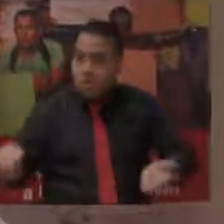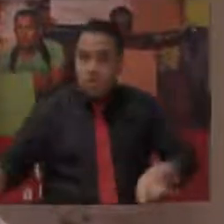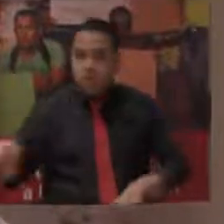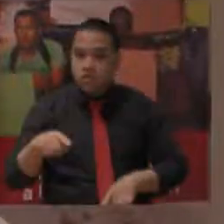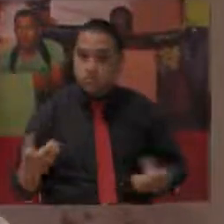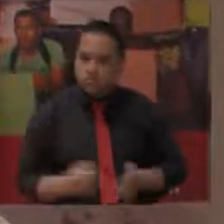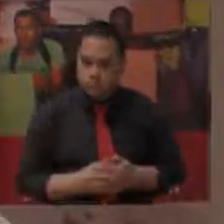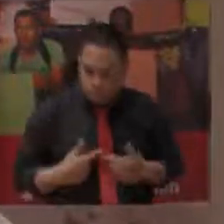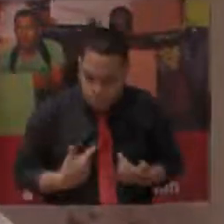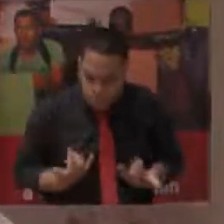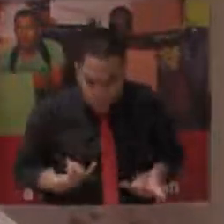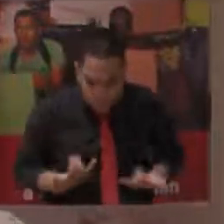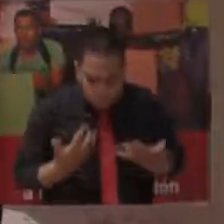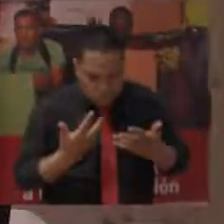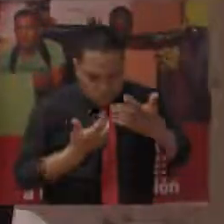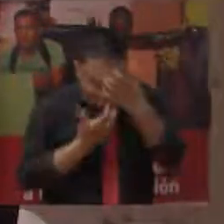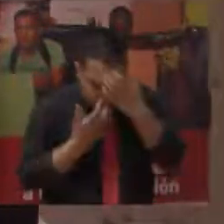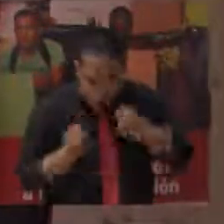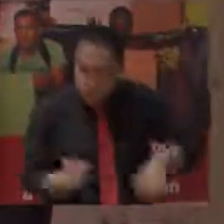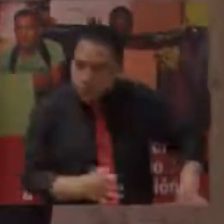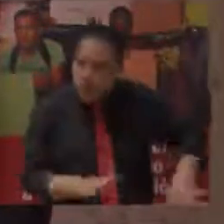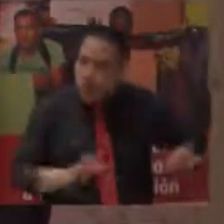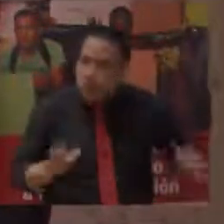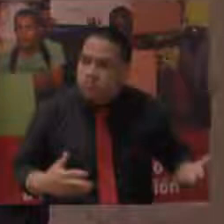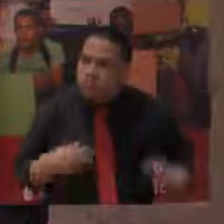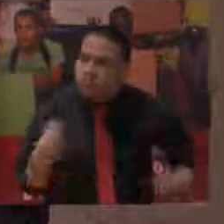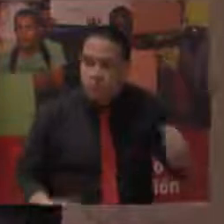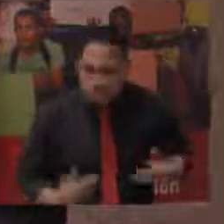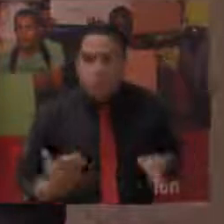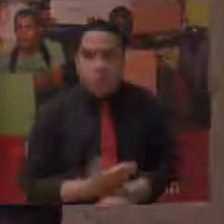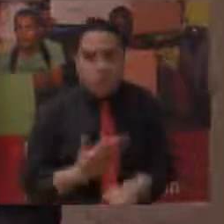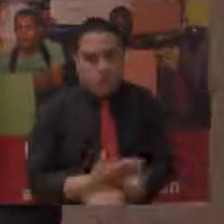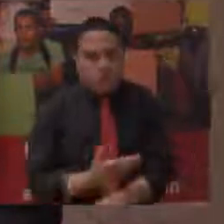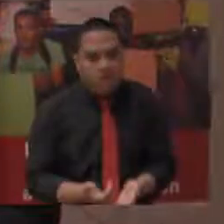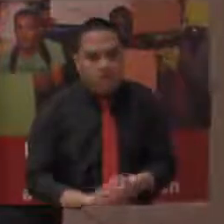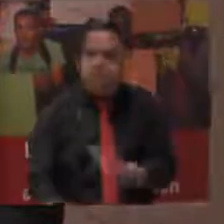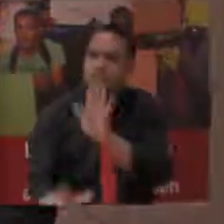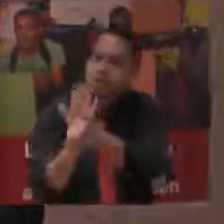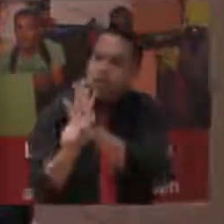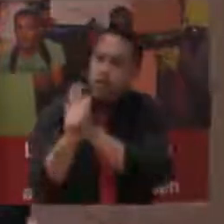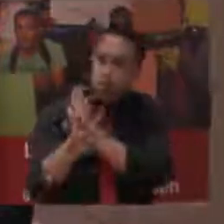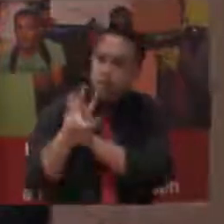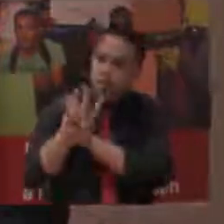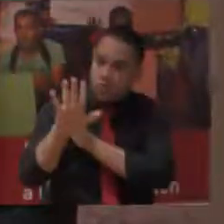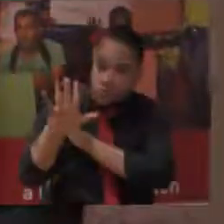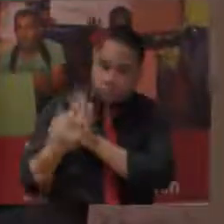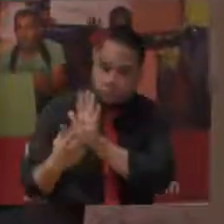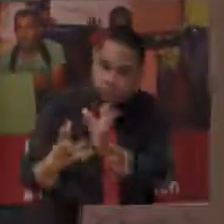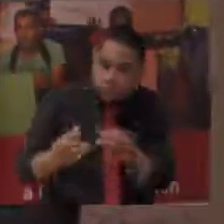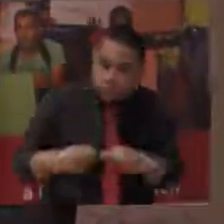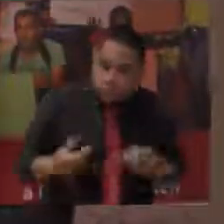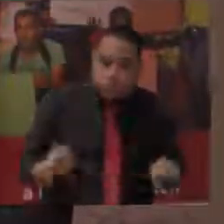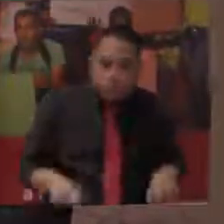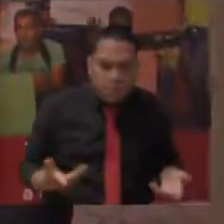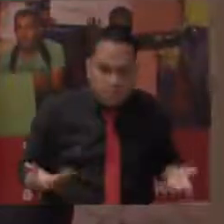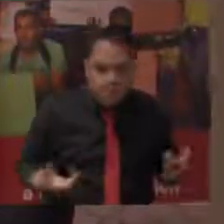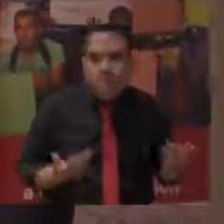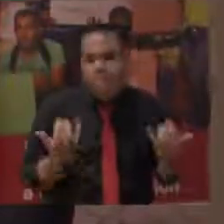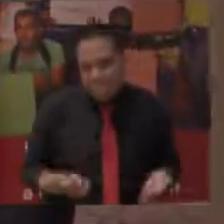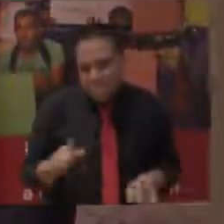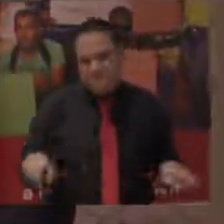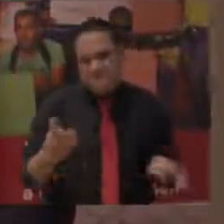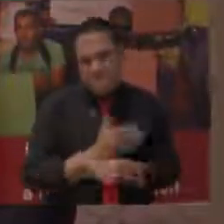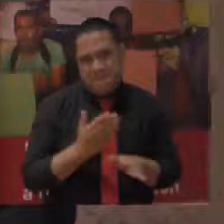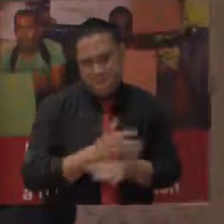en proceso de reintegración que se acogieron a la ley 1424. Segundo, aquí hay